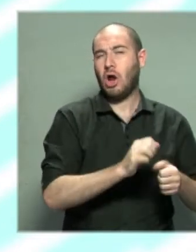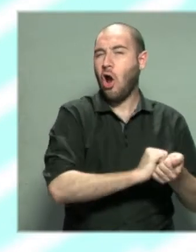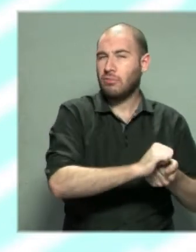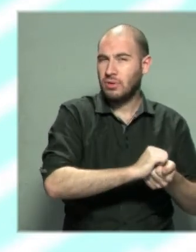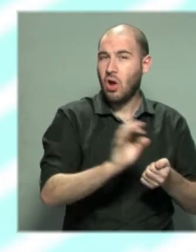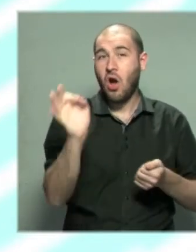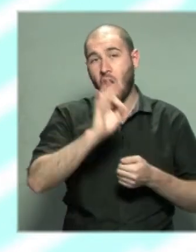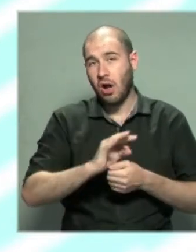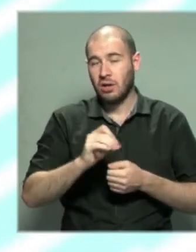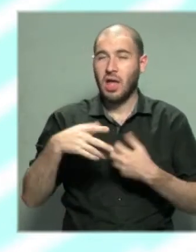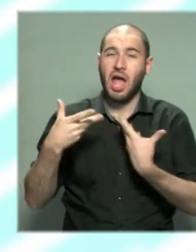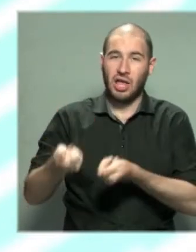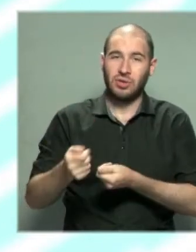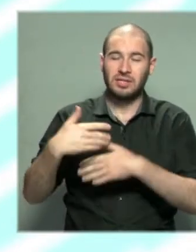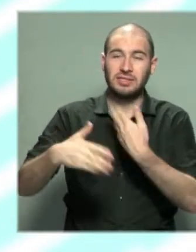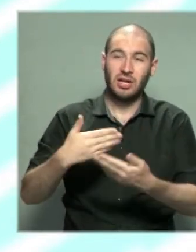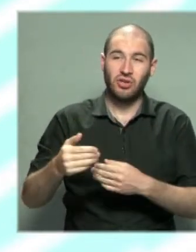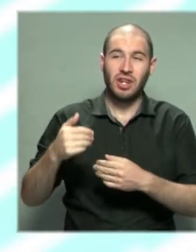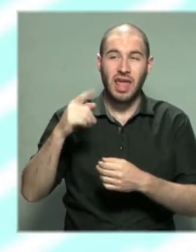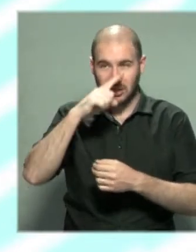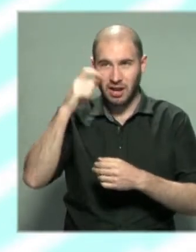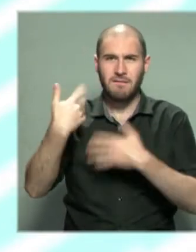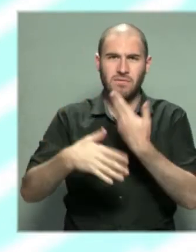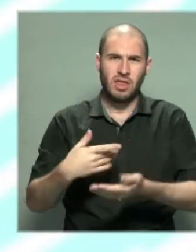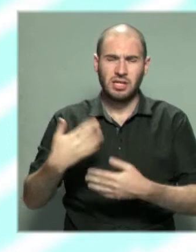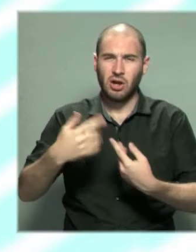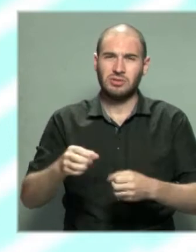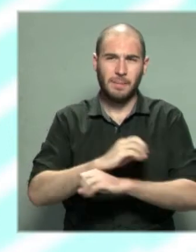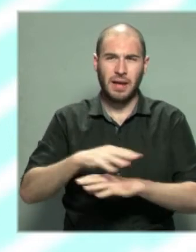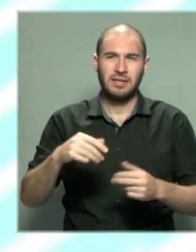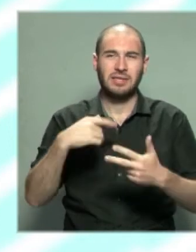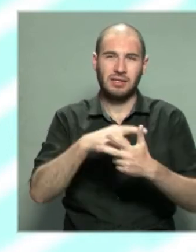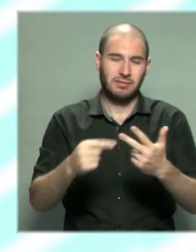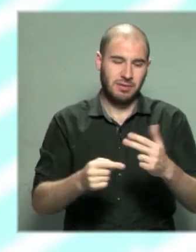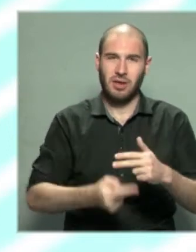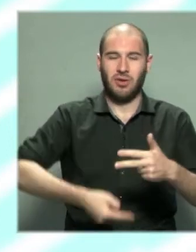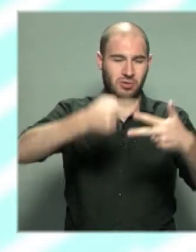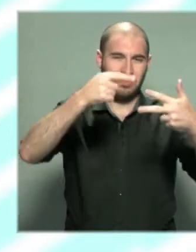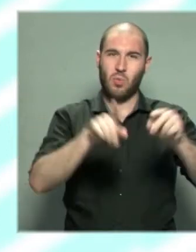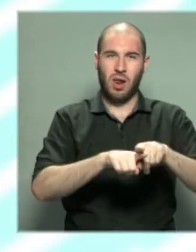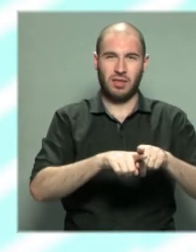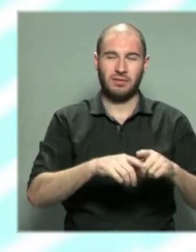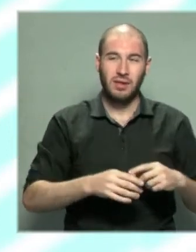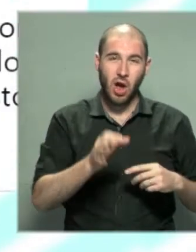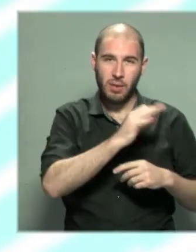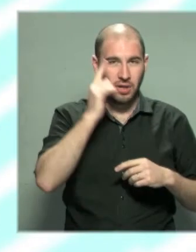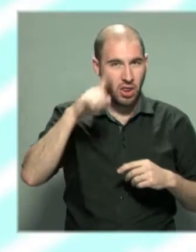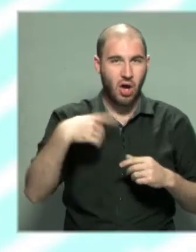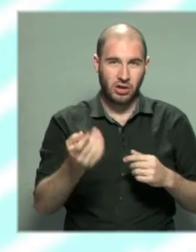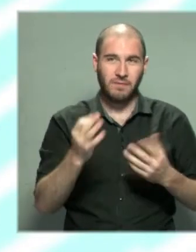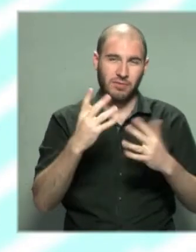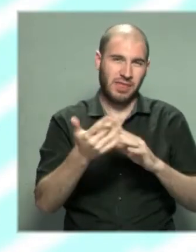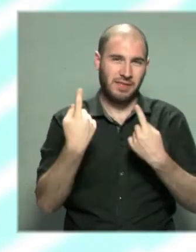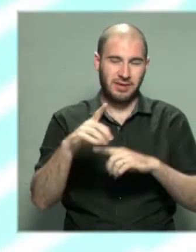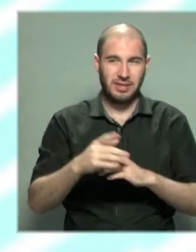corrupción. 2. Contribuir al subdesarrollo nacional imponiendo violencia y prácticas mafiosas. 3. Todo lo de arriba. Bueno, otra opinión, pero expresada de